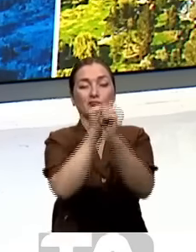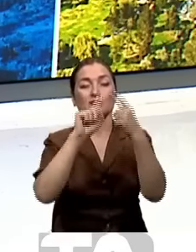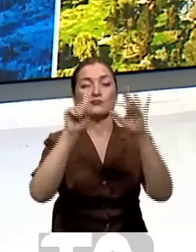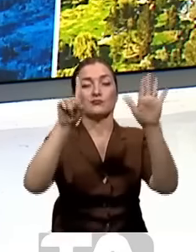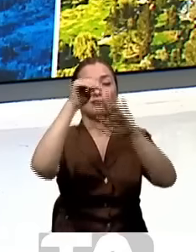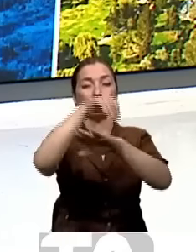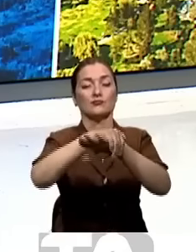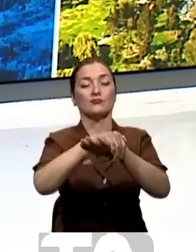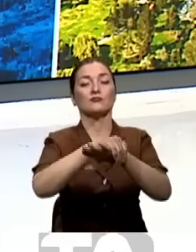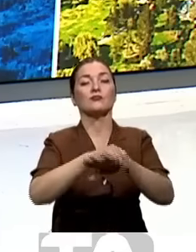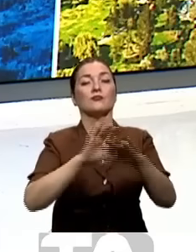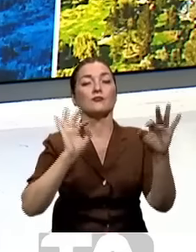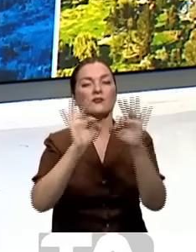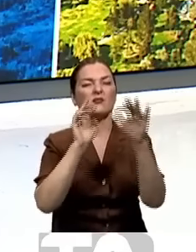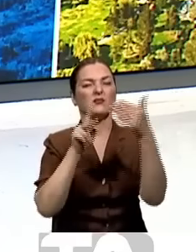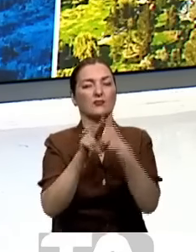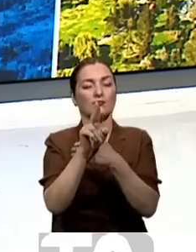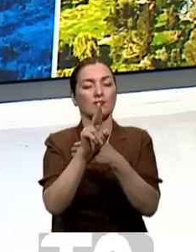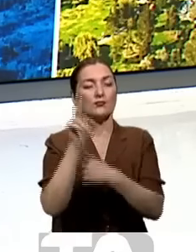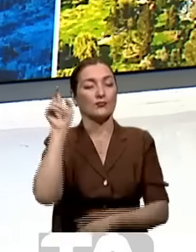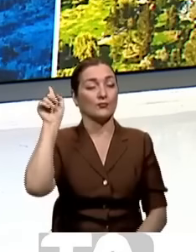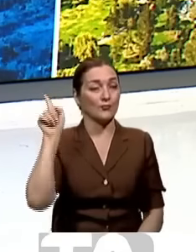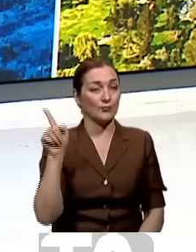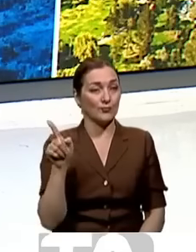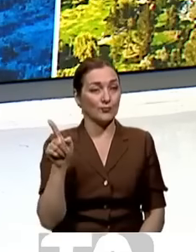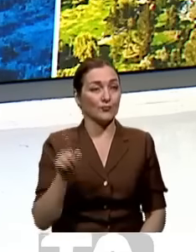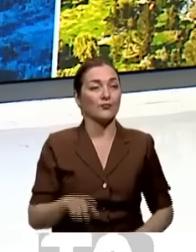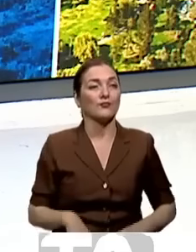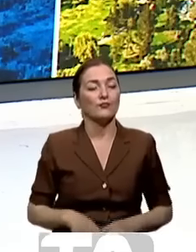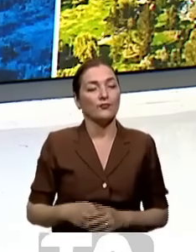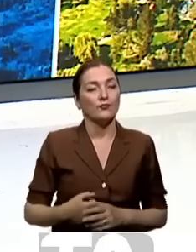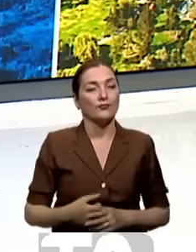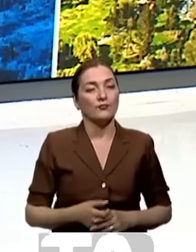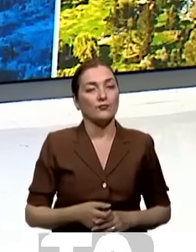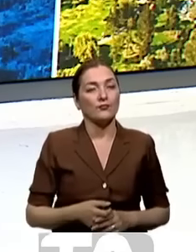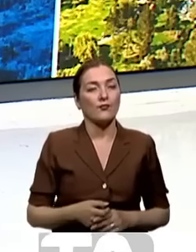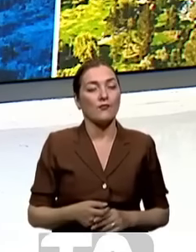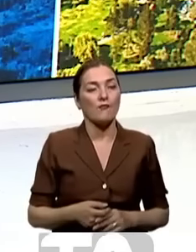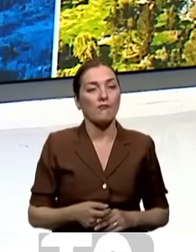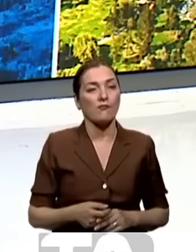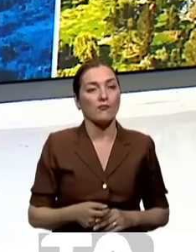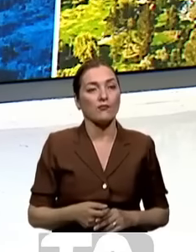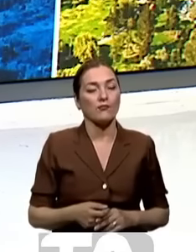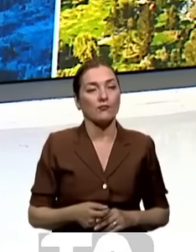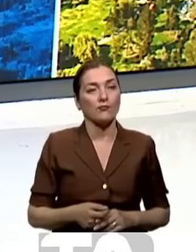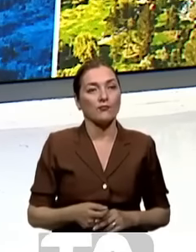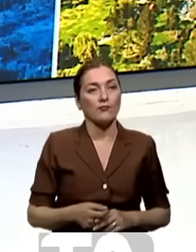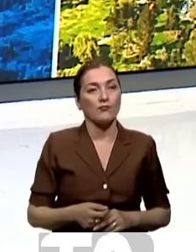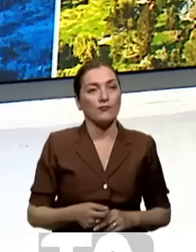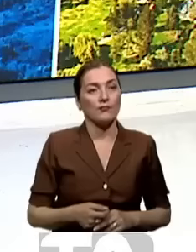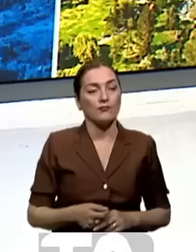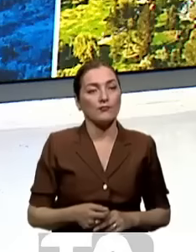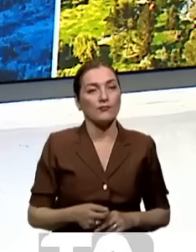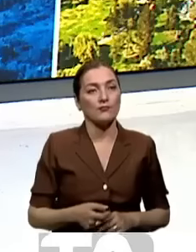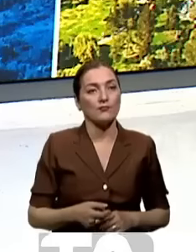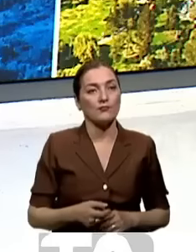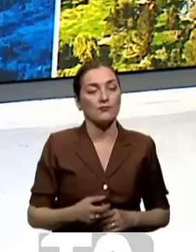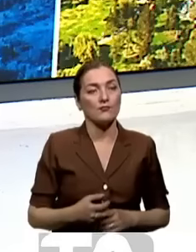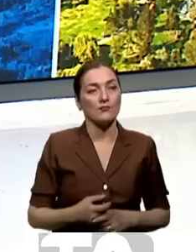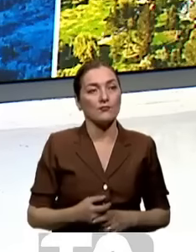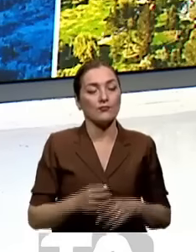hay apagones en El Olímpico, Escuela Sucre, San Roque, La Marín, Diez Vieja, San Pablo, Iñaquito, Tababela. En